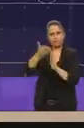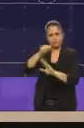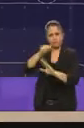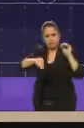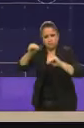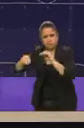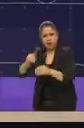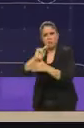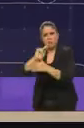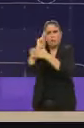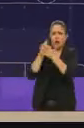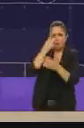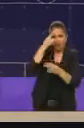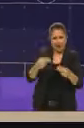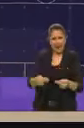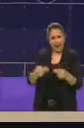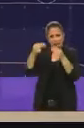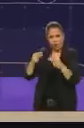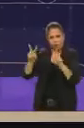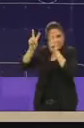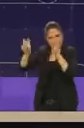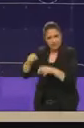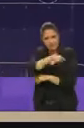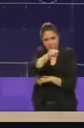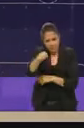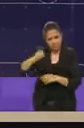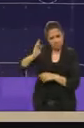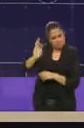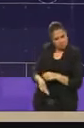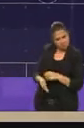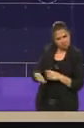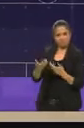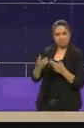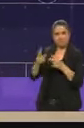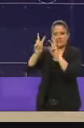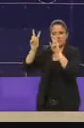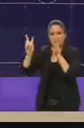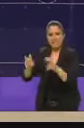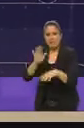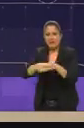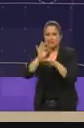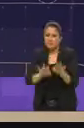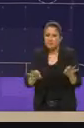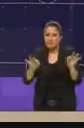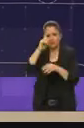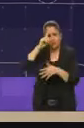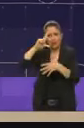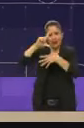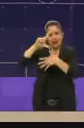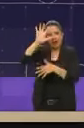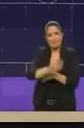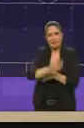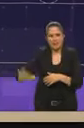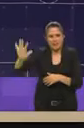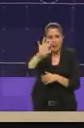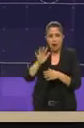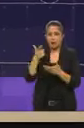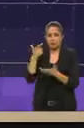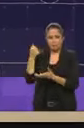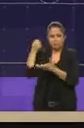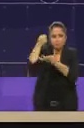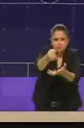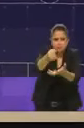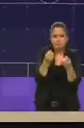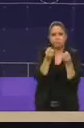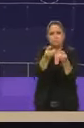programa Atrévete a Emprender para construir el ecosistema emprendedor más importante de Latinoamérica con financiamiento